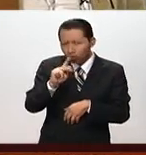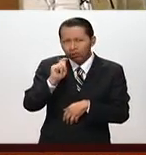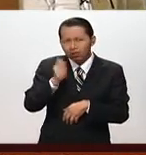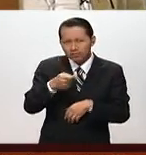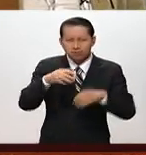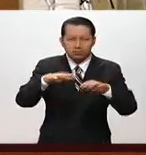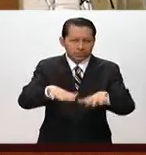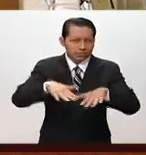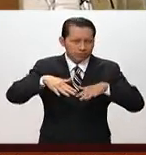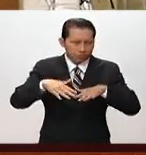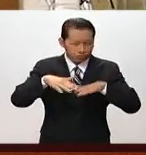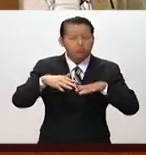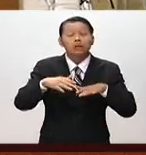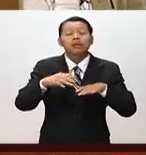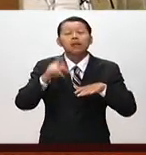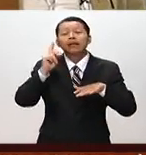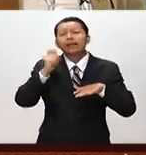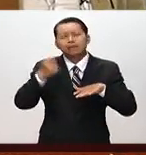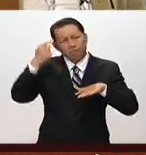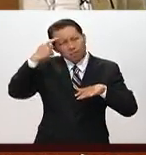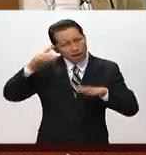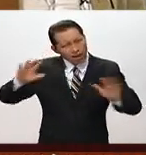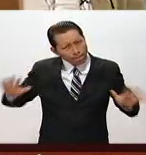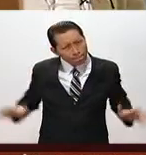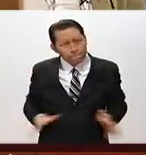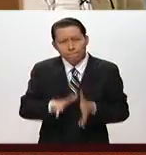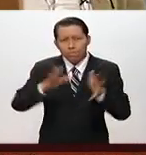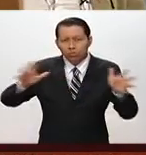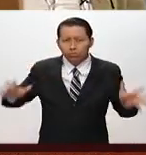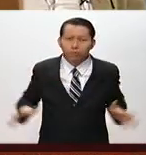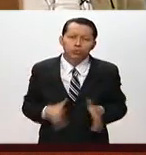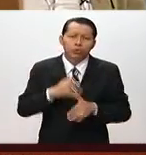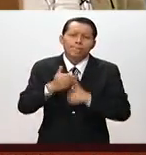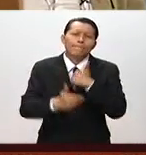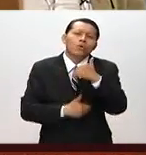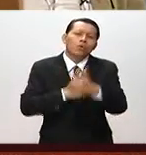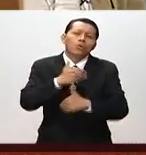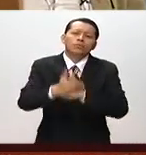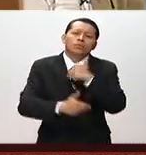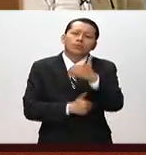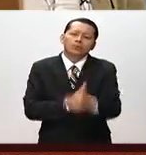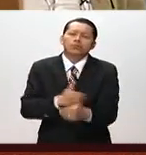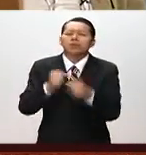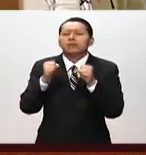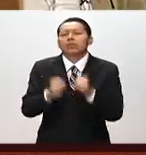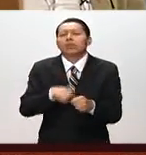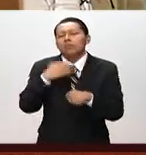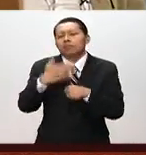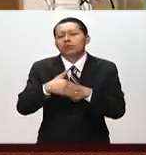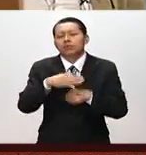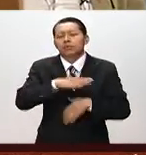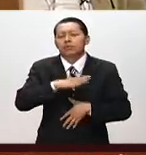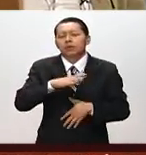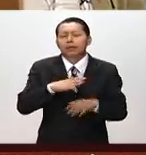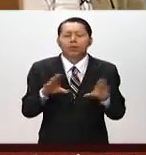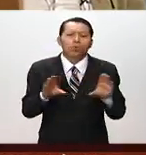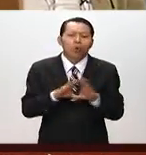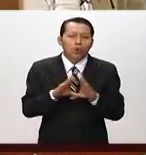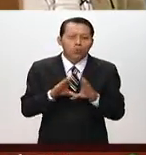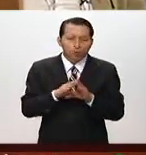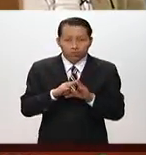evento, es impulso de un proceso e irá generando otros frutos, entre ellos